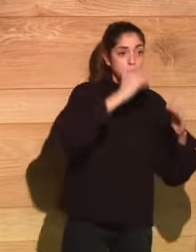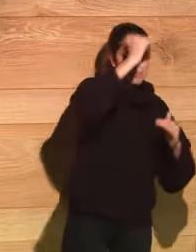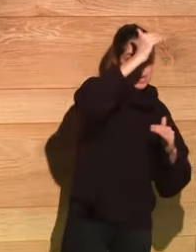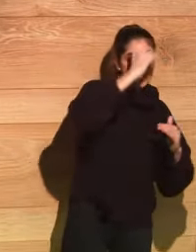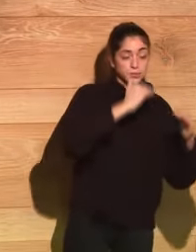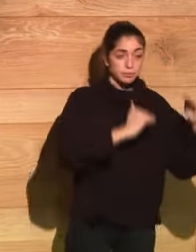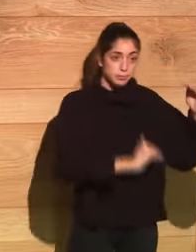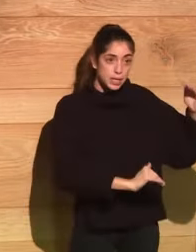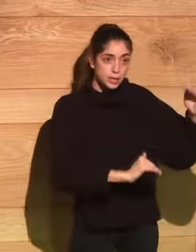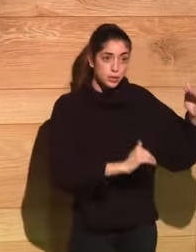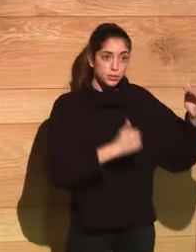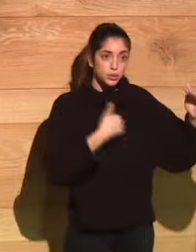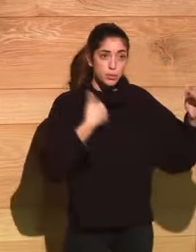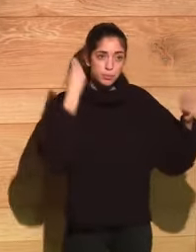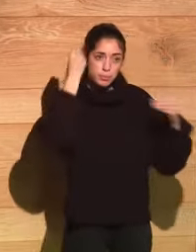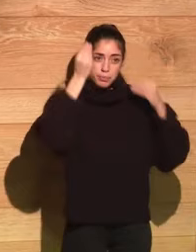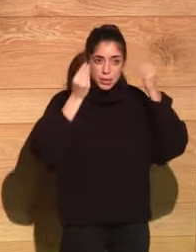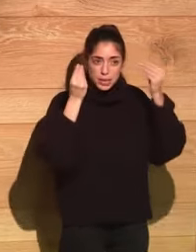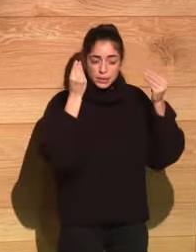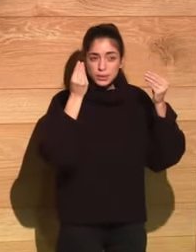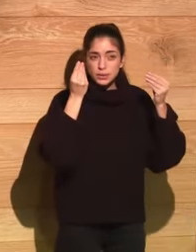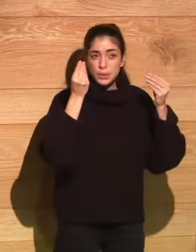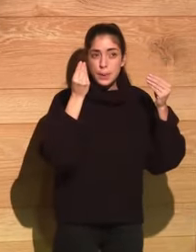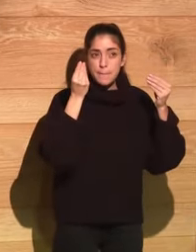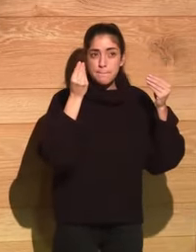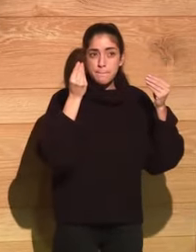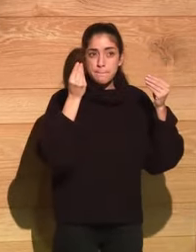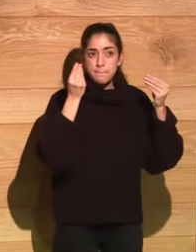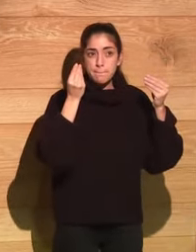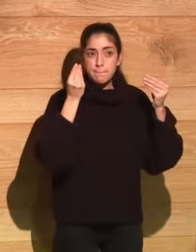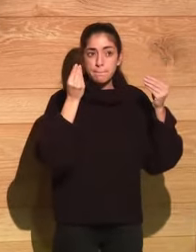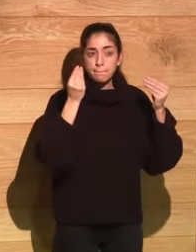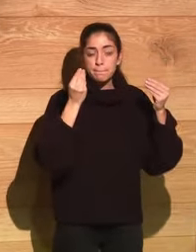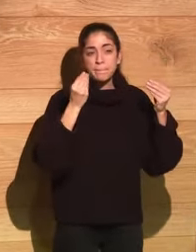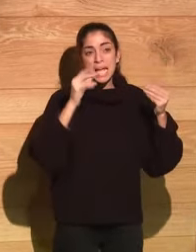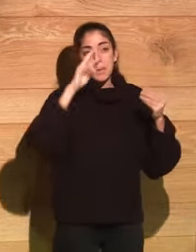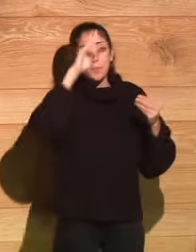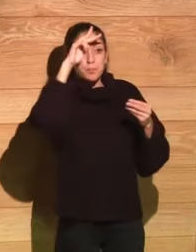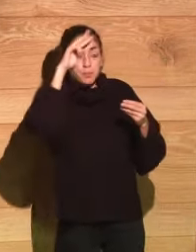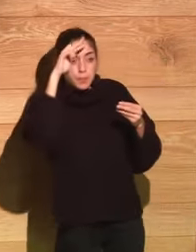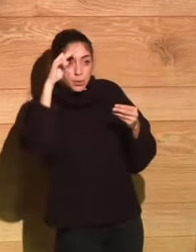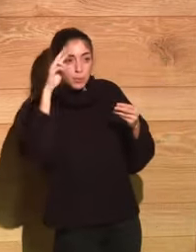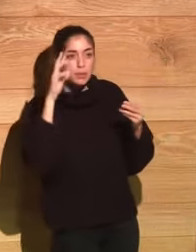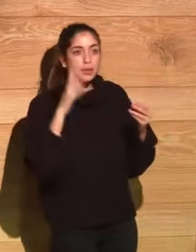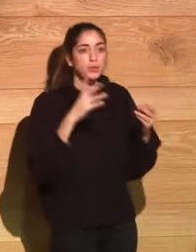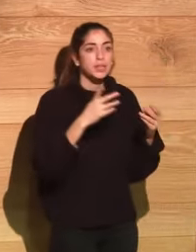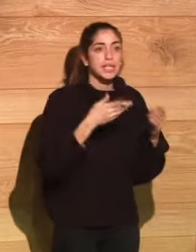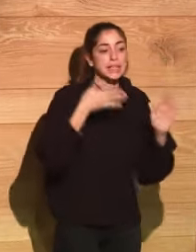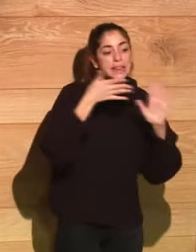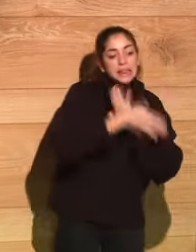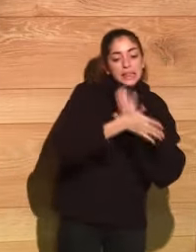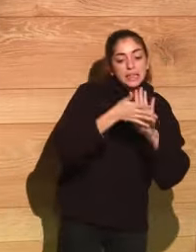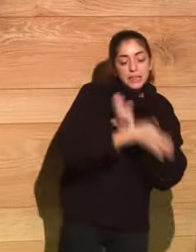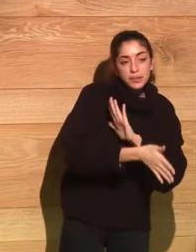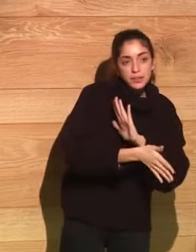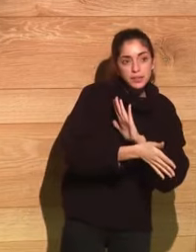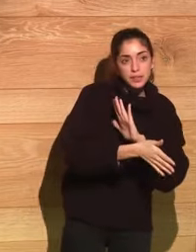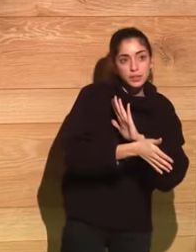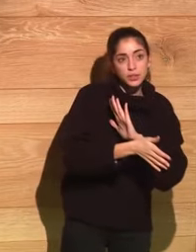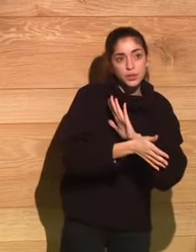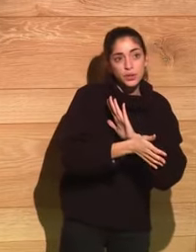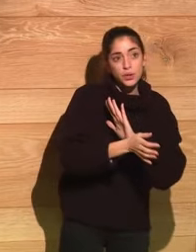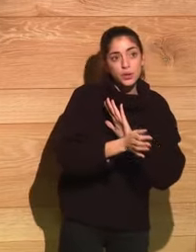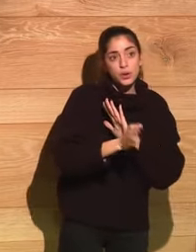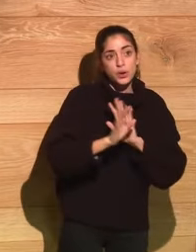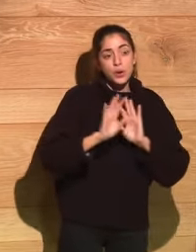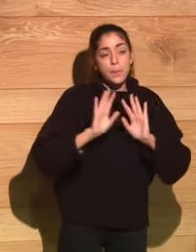2000, hay como una... la preocupación por la definición o la indefinición, pero sí el trabajo, ¿no?